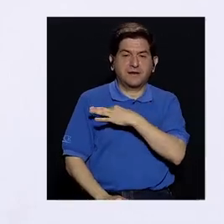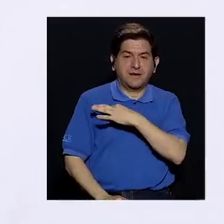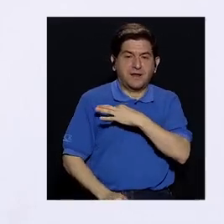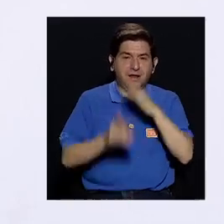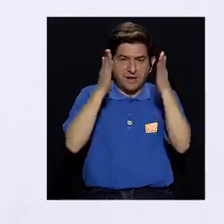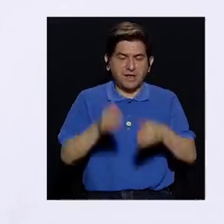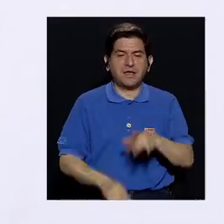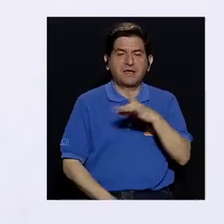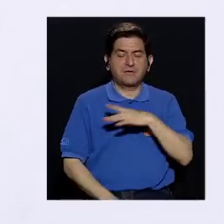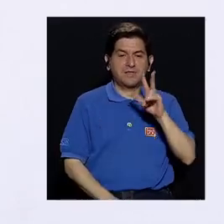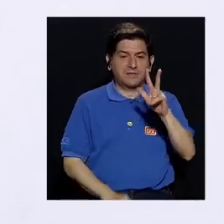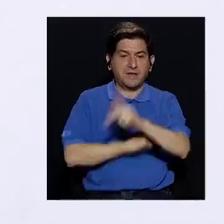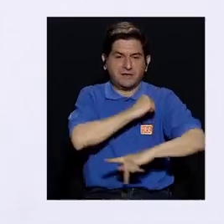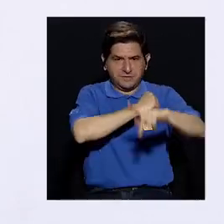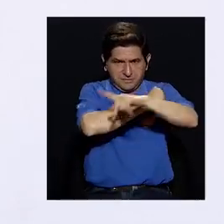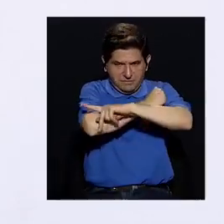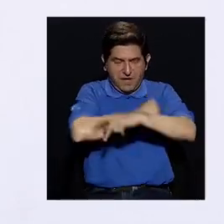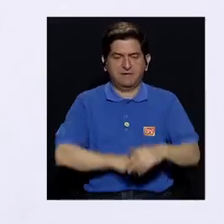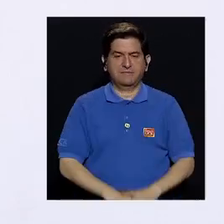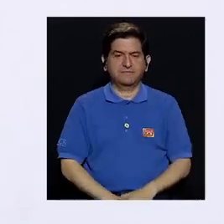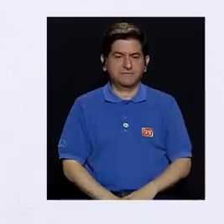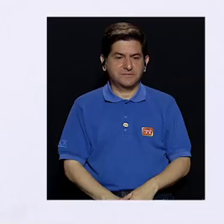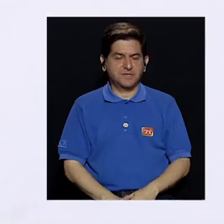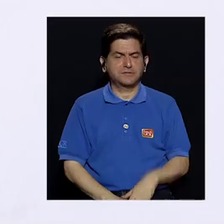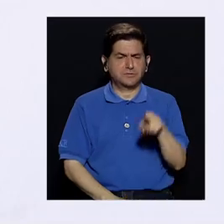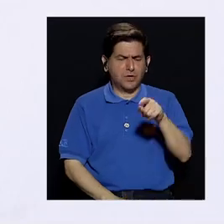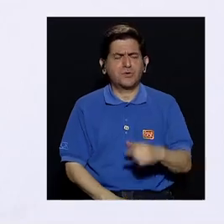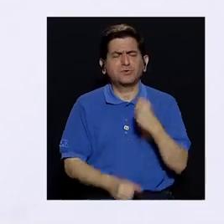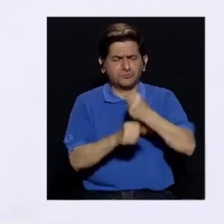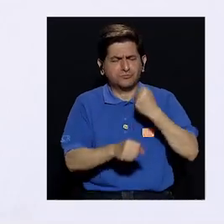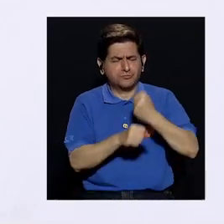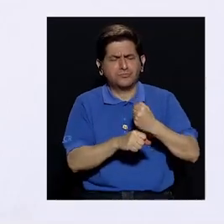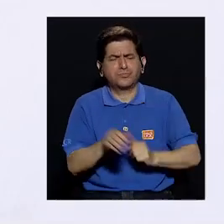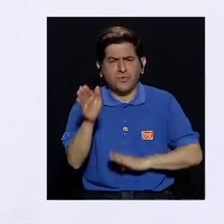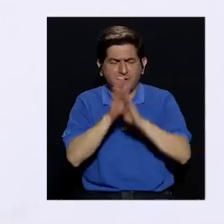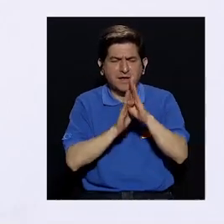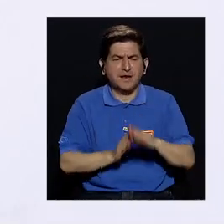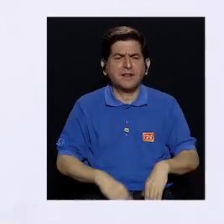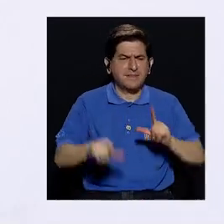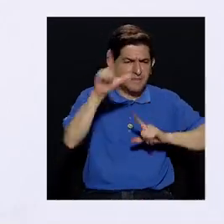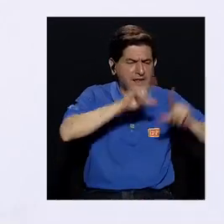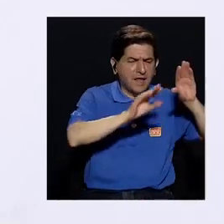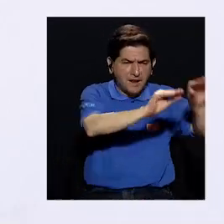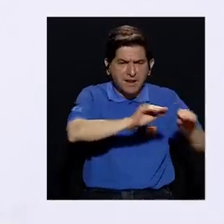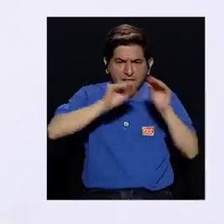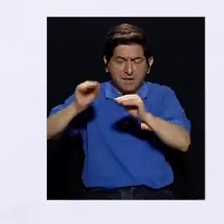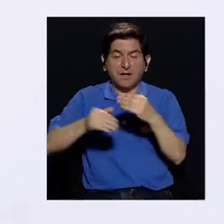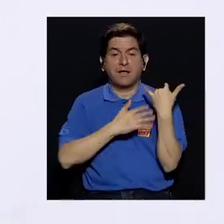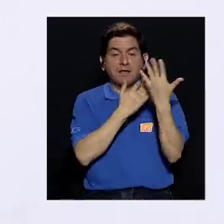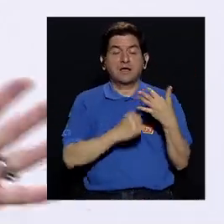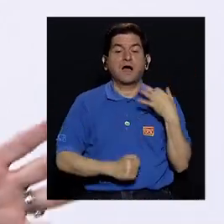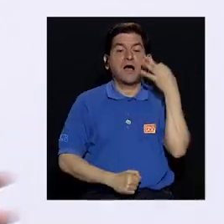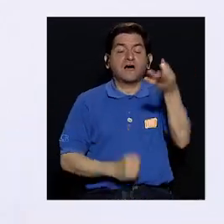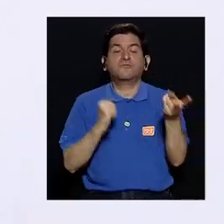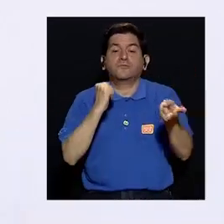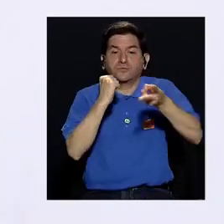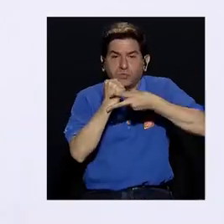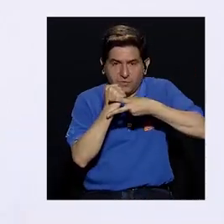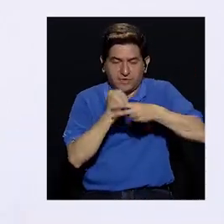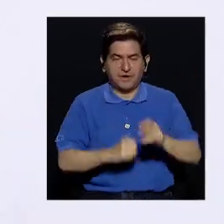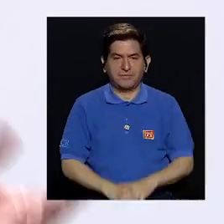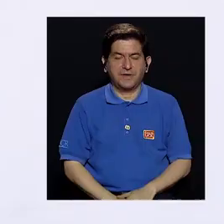invitados de chile entonces esos tres países han estado muy empeñados en el desarrollo de laboratorios portátiles y esperemos que en la próxima